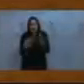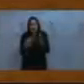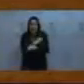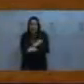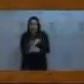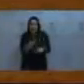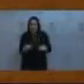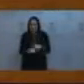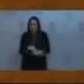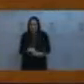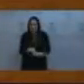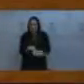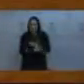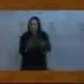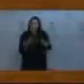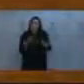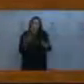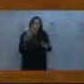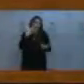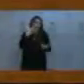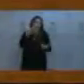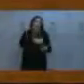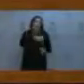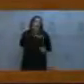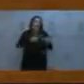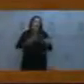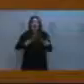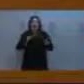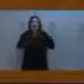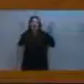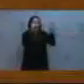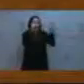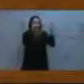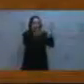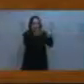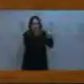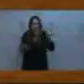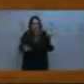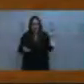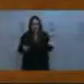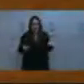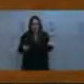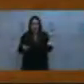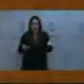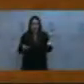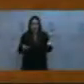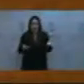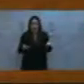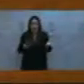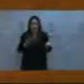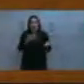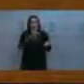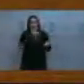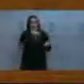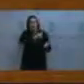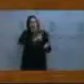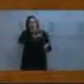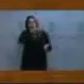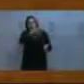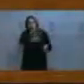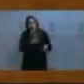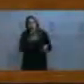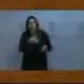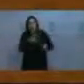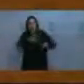concluya. una paradoja. Estas son las paradojas de esos visionarios que les asesoran a ustedes. Y esa, digamos, complacencia que tienen ustedes de tragar